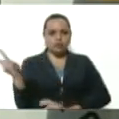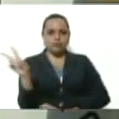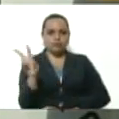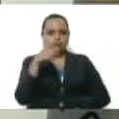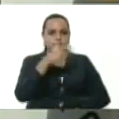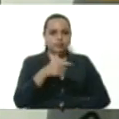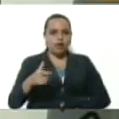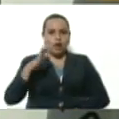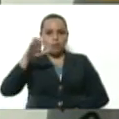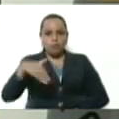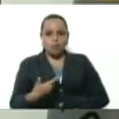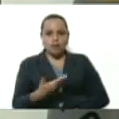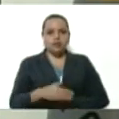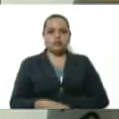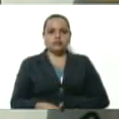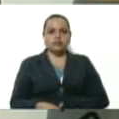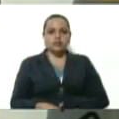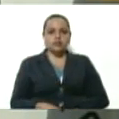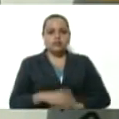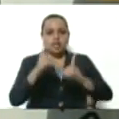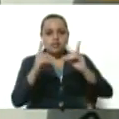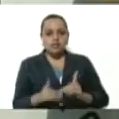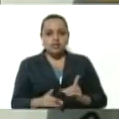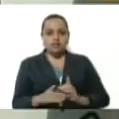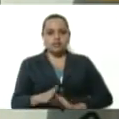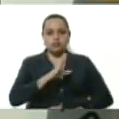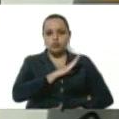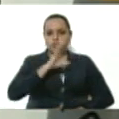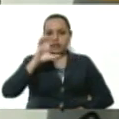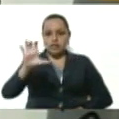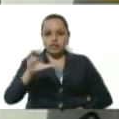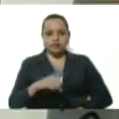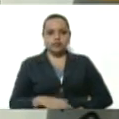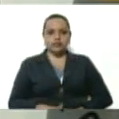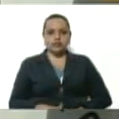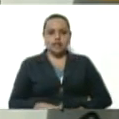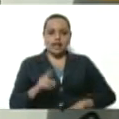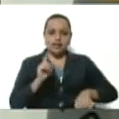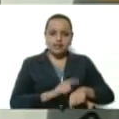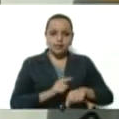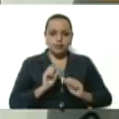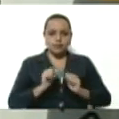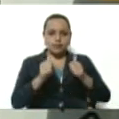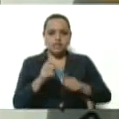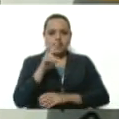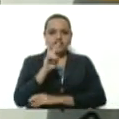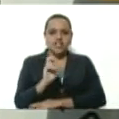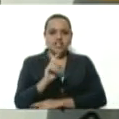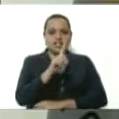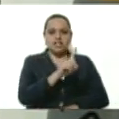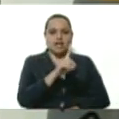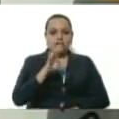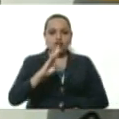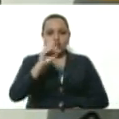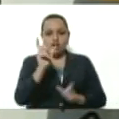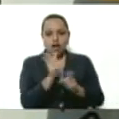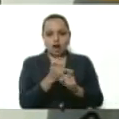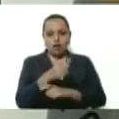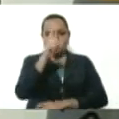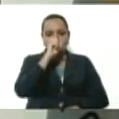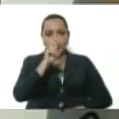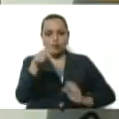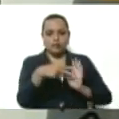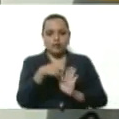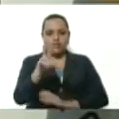venezolanos ejerzan su soberanía. Desde el lapso comprendido, desde el viernes 14 de agosto del 2020